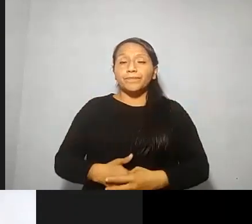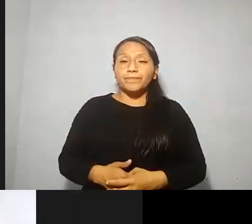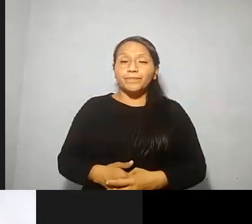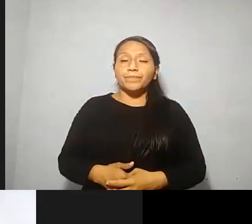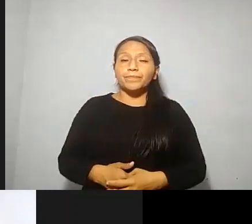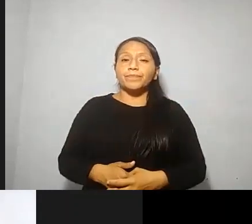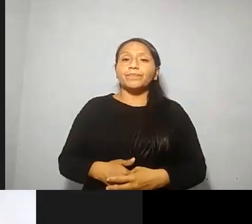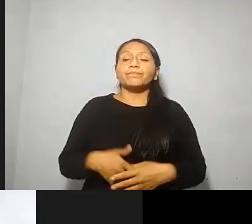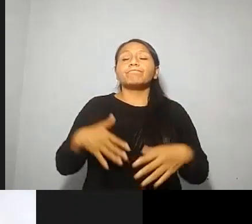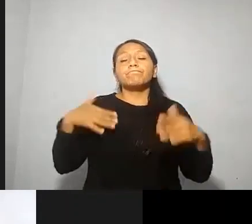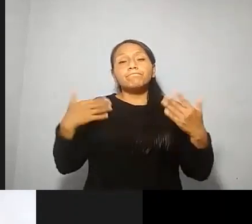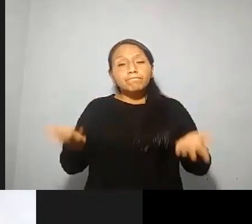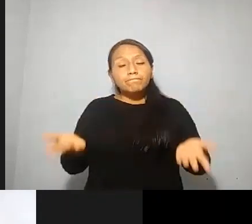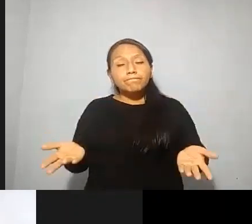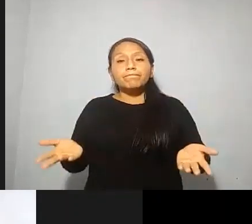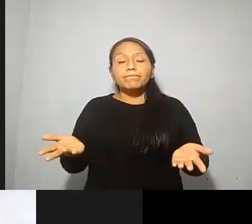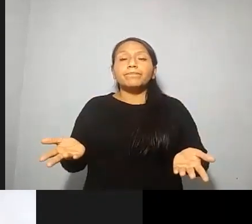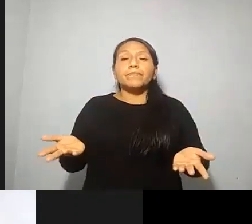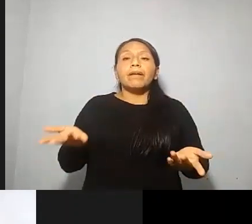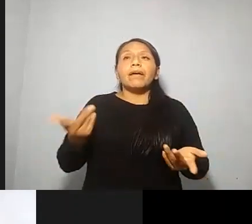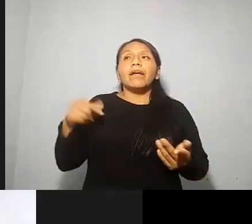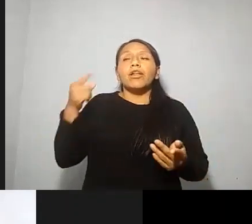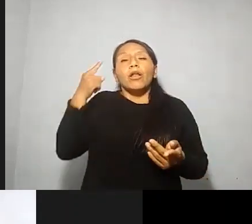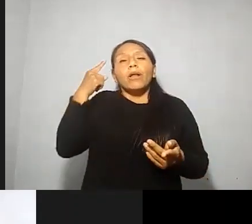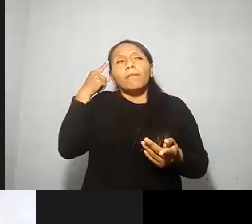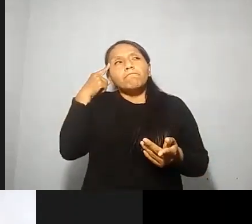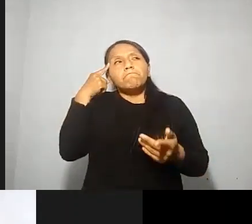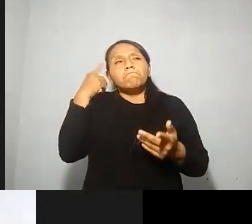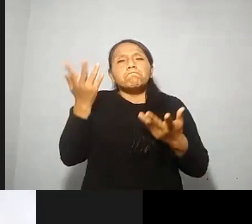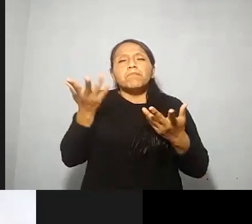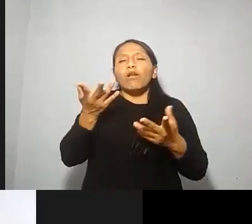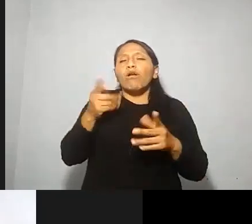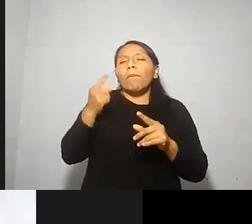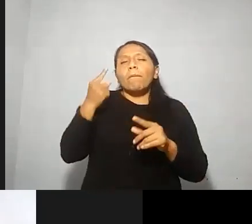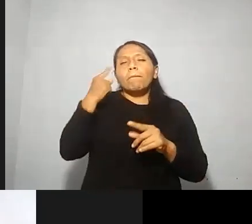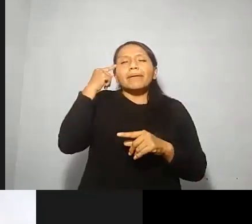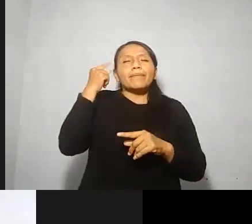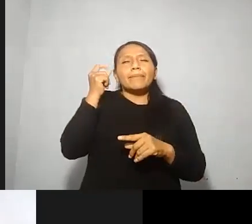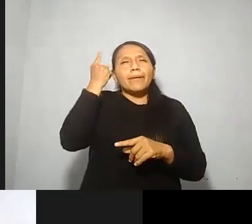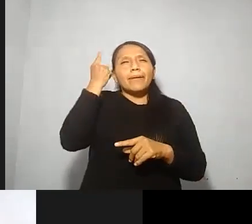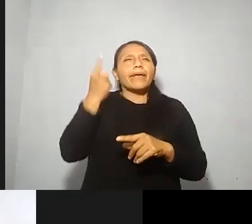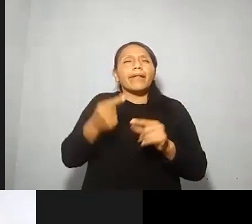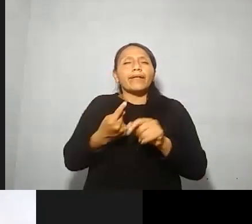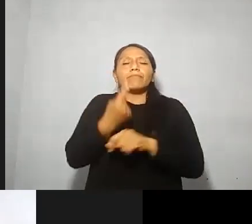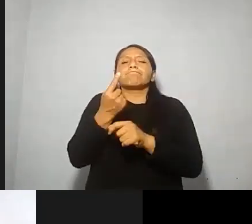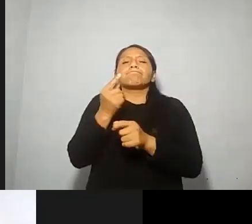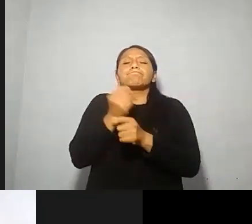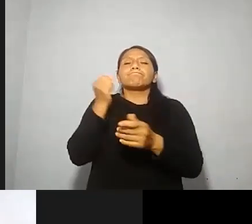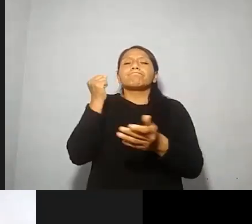Sin embargo, lo primero que se intenta o lo primero que se hace es diagnosticar.